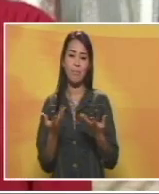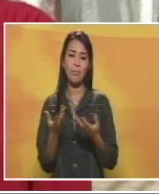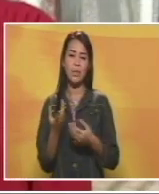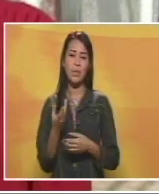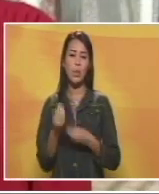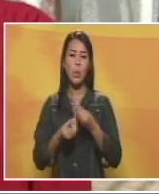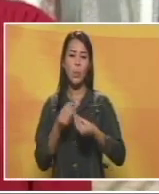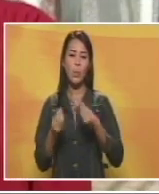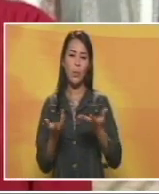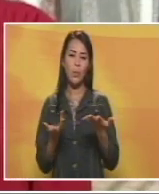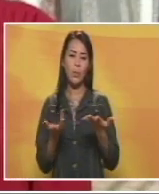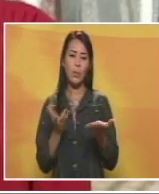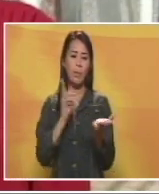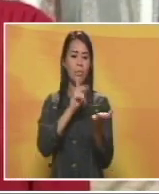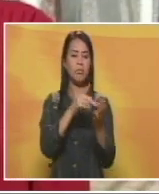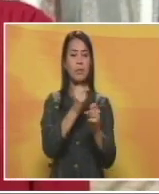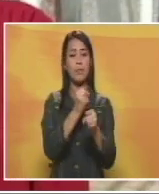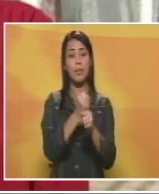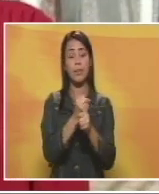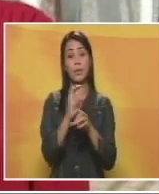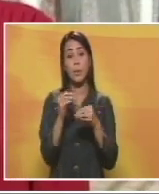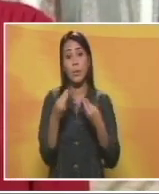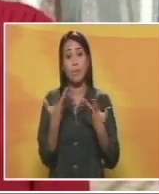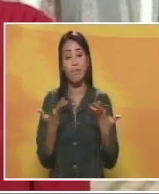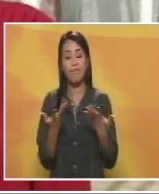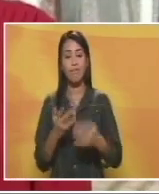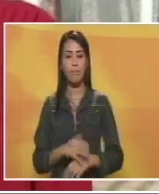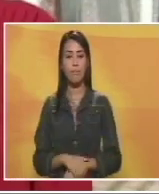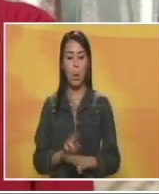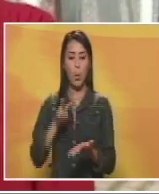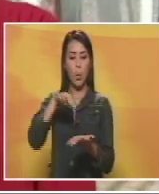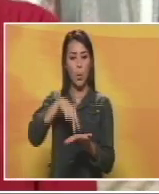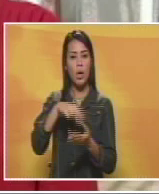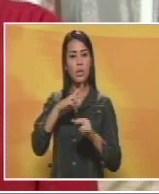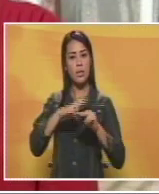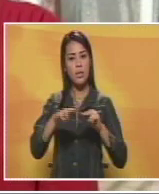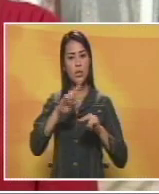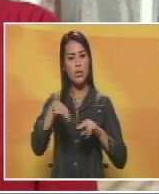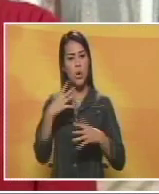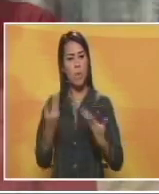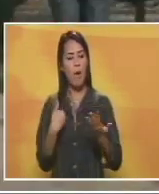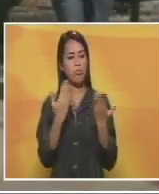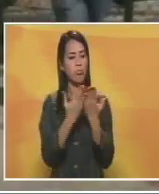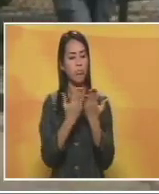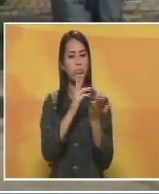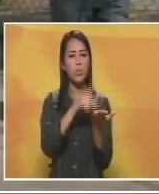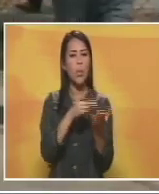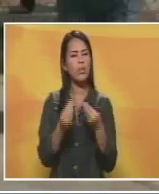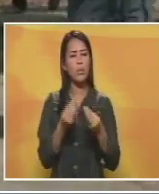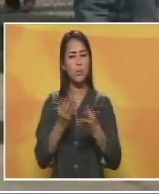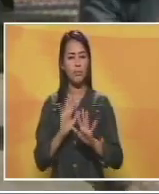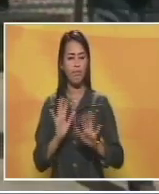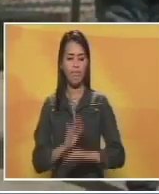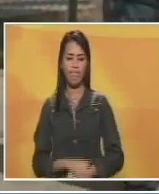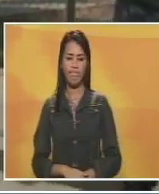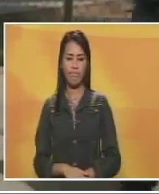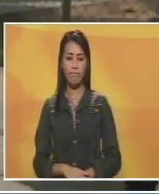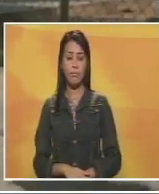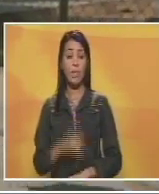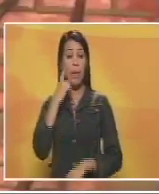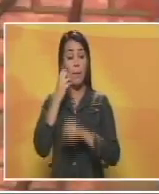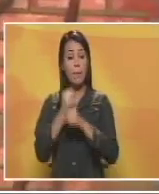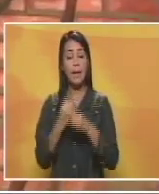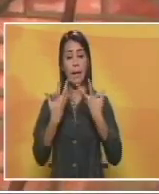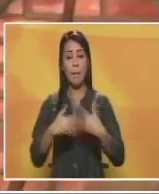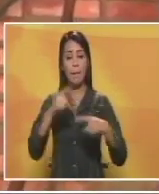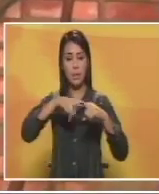cómo hace uno para ir a trabajar, cómo se levantan los muchachos para poder asistir al nuevo año escolar. Vecinos se mantienen a la espera de que Corpoelec y el